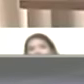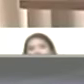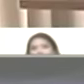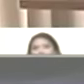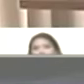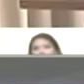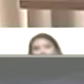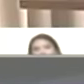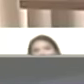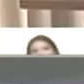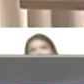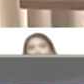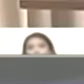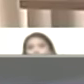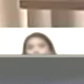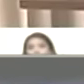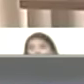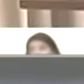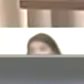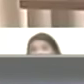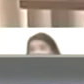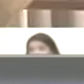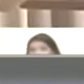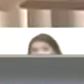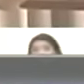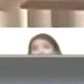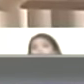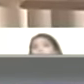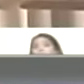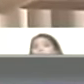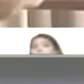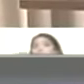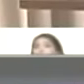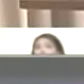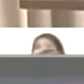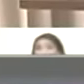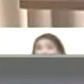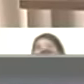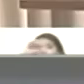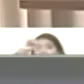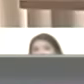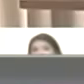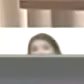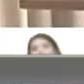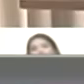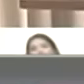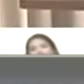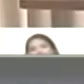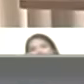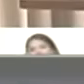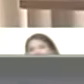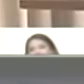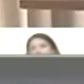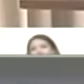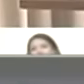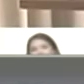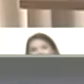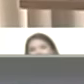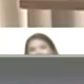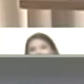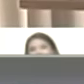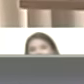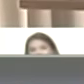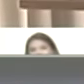no haberlo, por supuesto, y hay una alta o baja tensión, esto va a afectar inmediatamente las cargas, inclusive afecta la